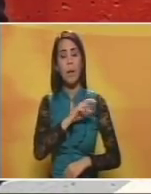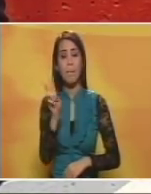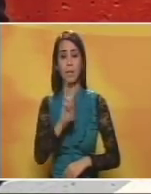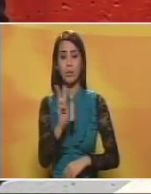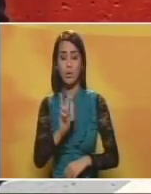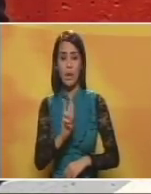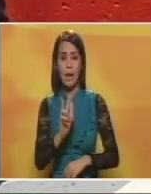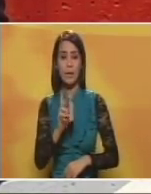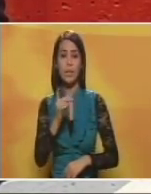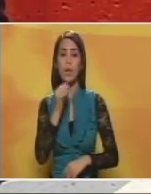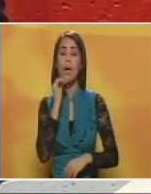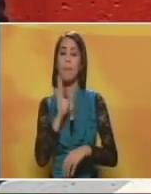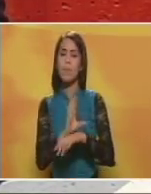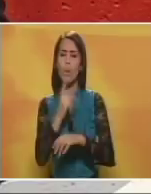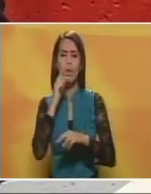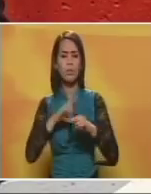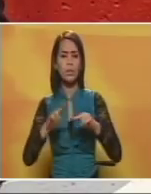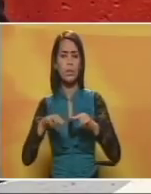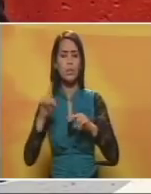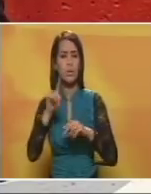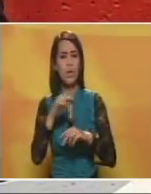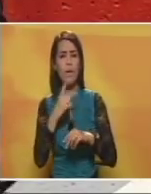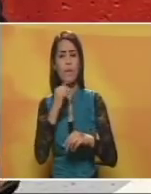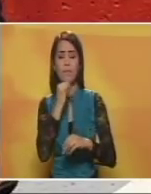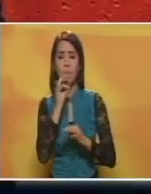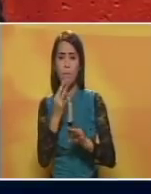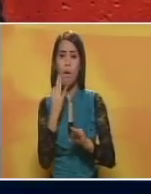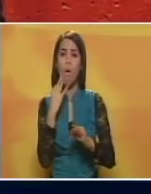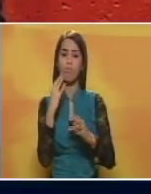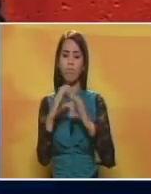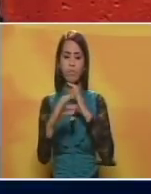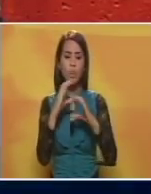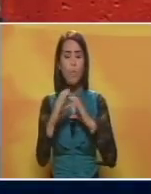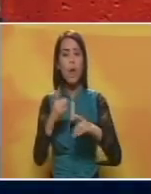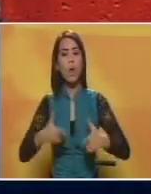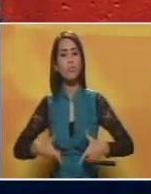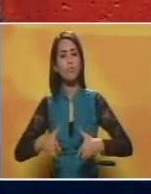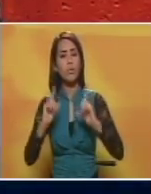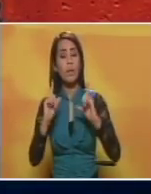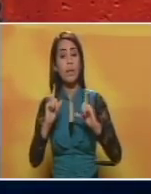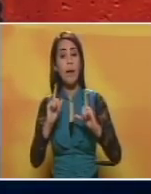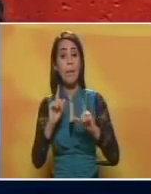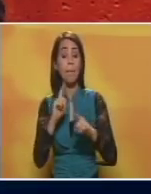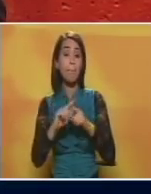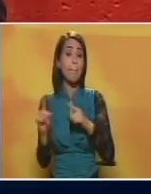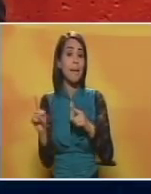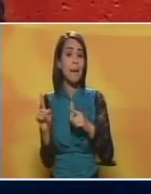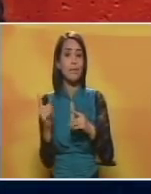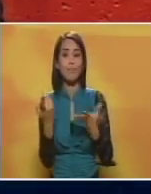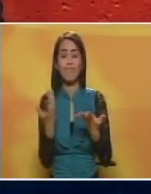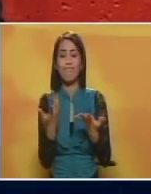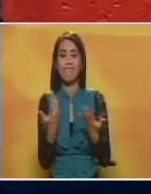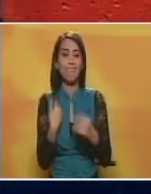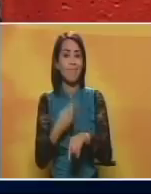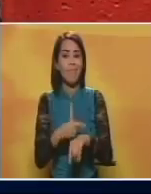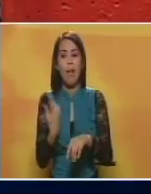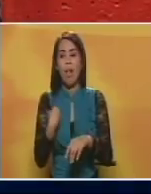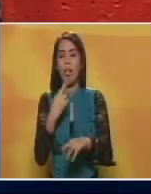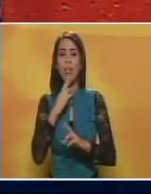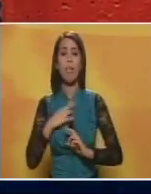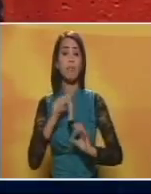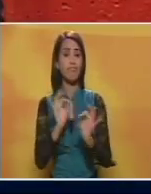de Puericultura y Pediatría aseguró que ya han intentado comunicarse con las autoridades competentes, sin embargo, hasta los momentos no han